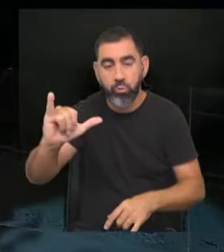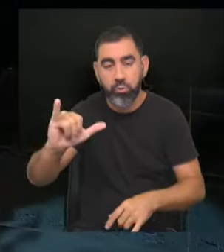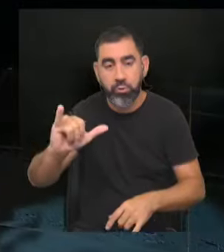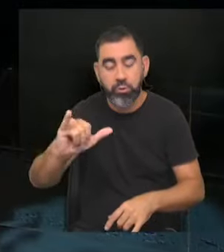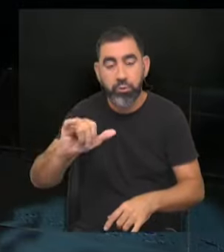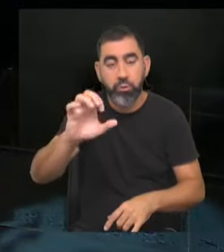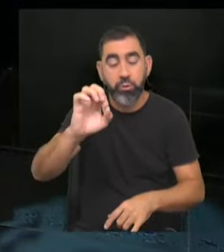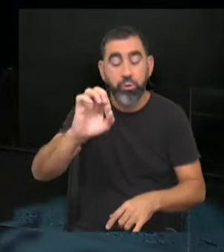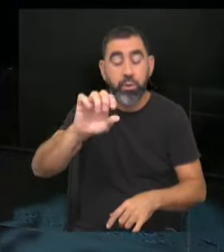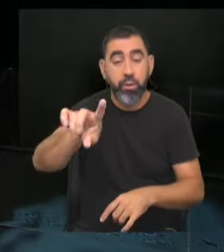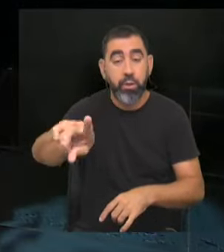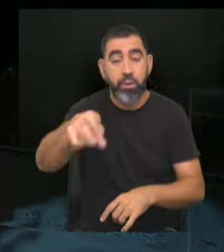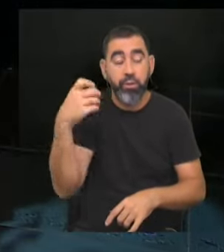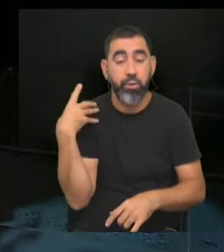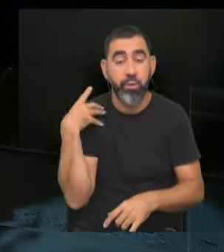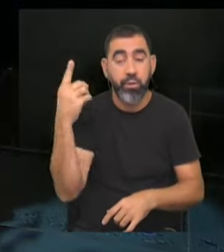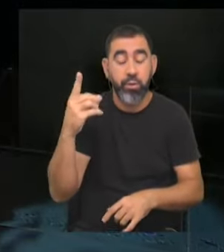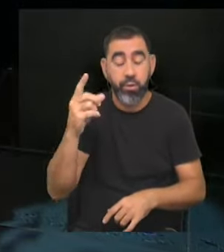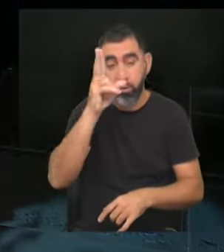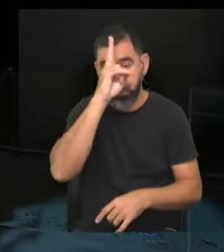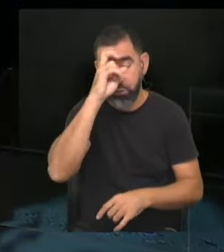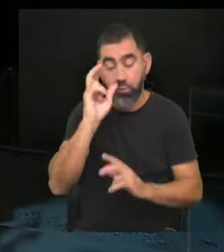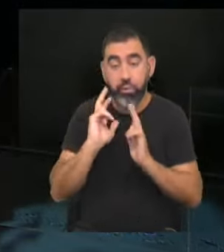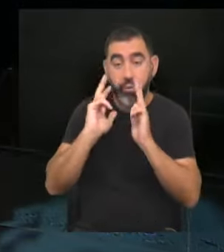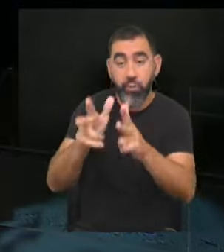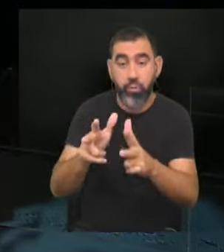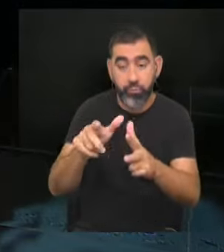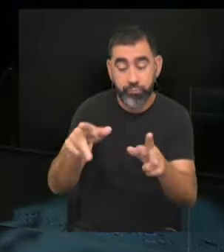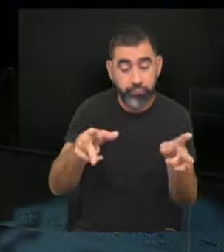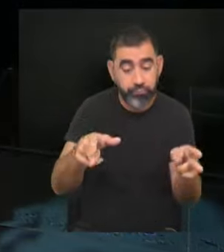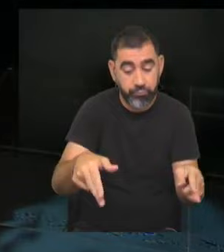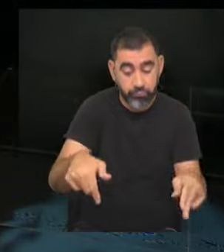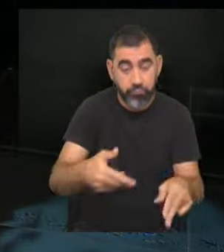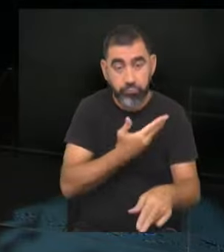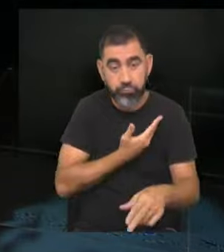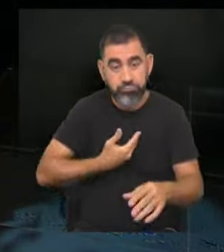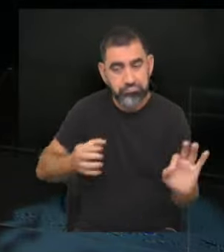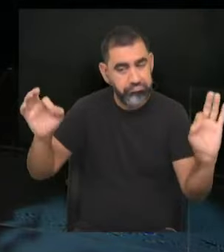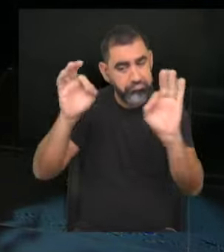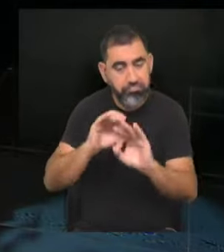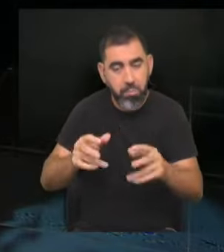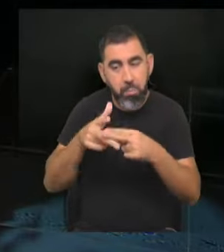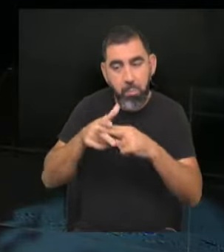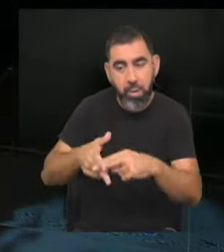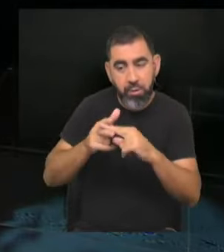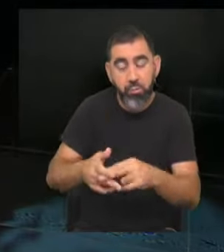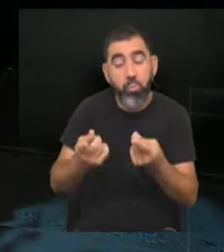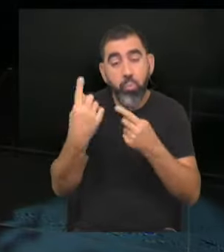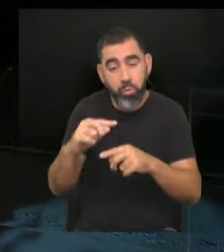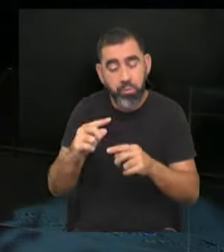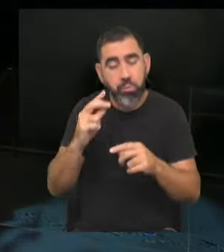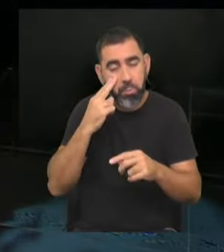Elena soa ex directora del nosocomio quien dó que quien detalló que en este periodo no se ha hecho ningún mantenimiento Y por eso